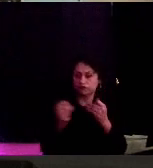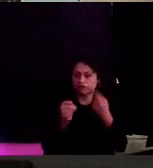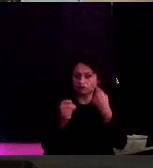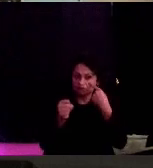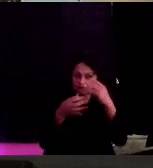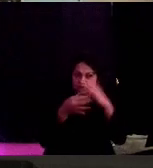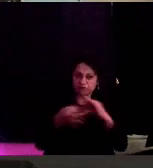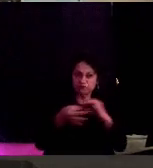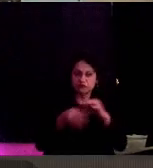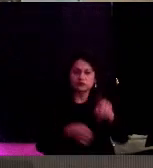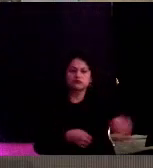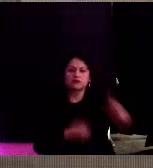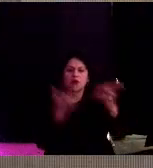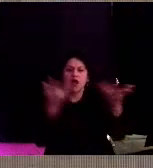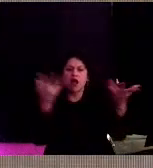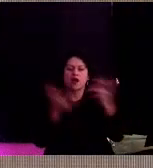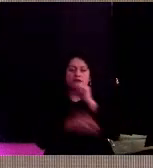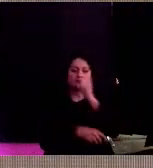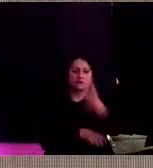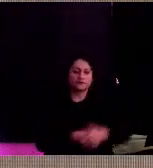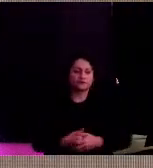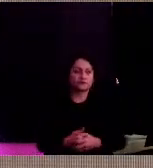las propias autoridades.